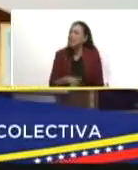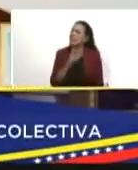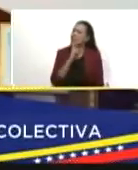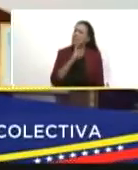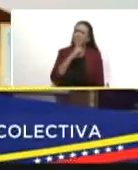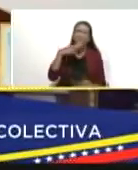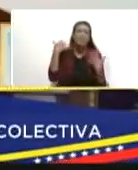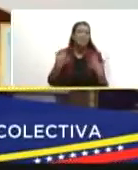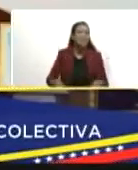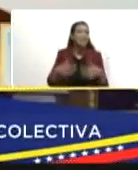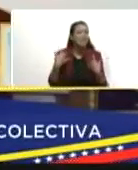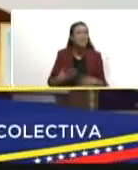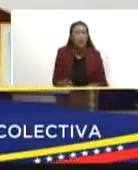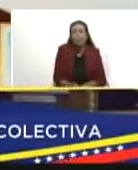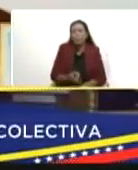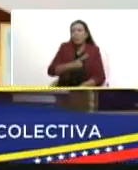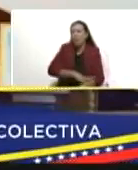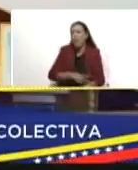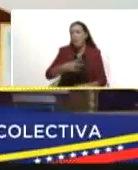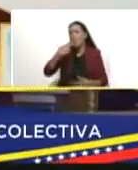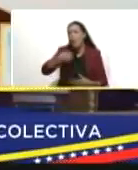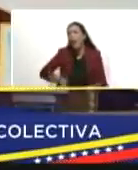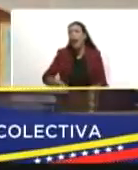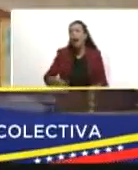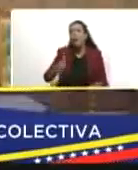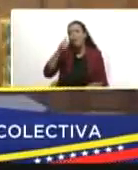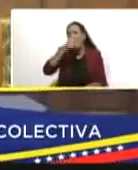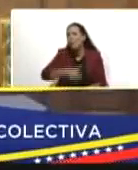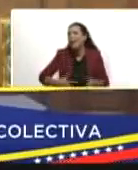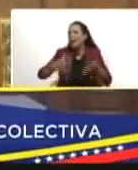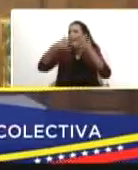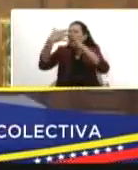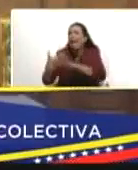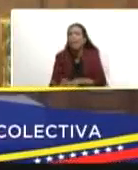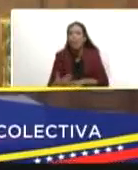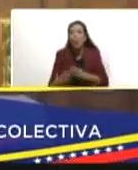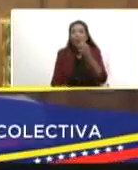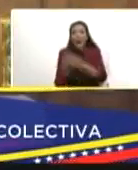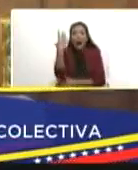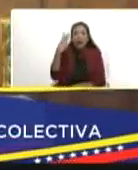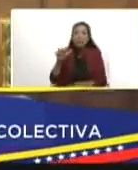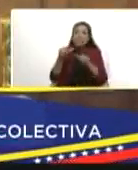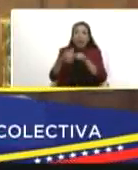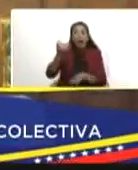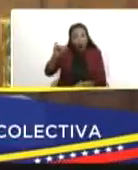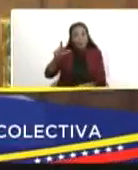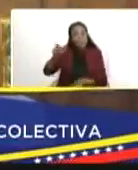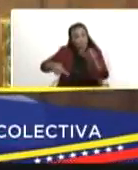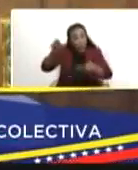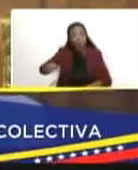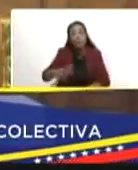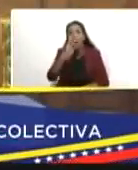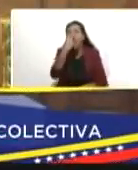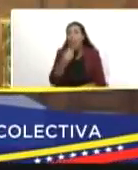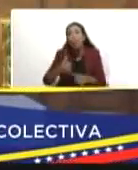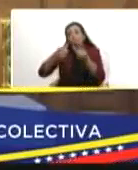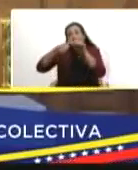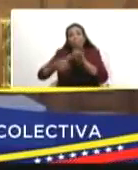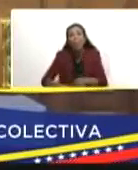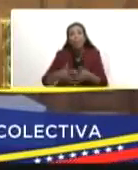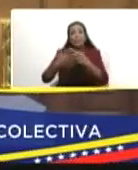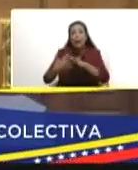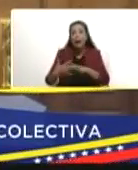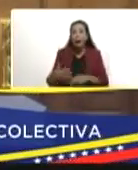necesidad extrema que se ha creado y que existe que